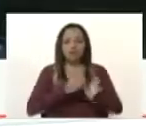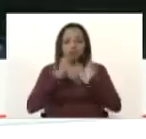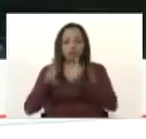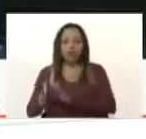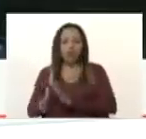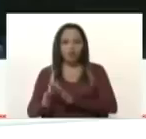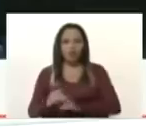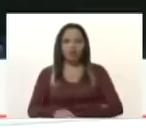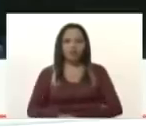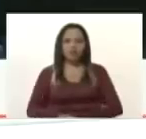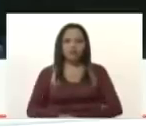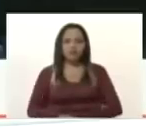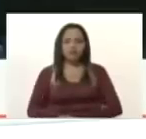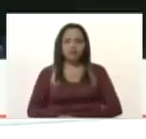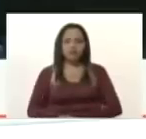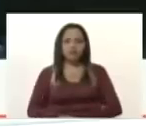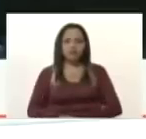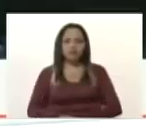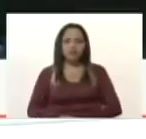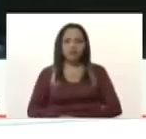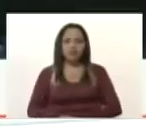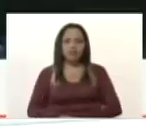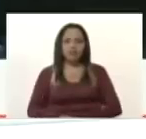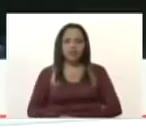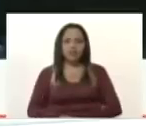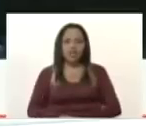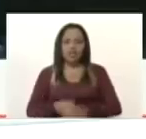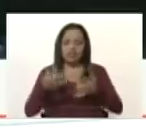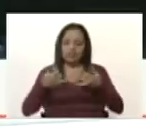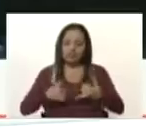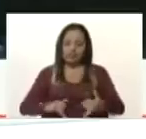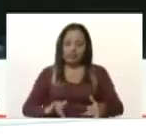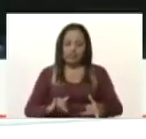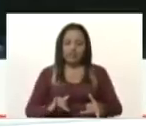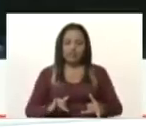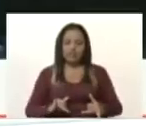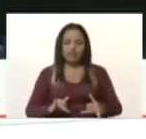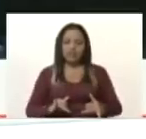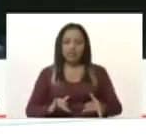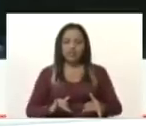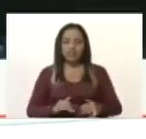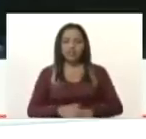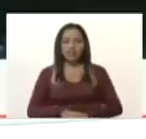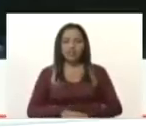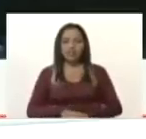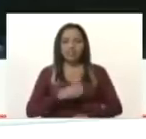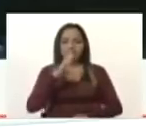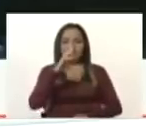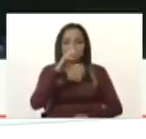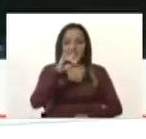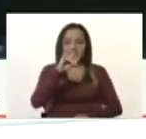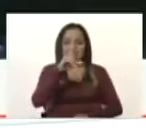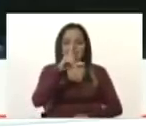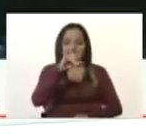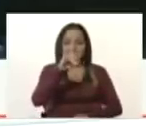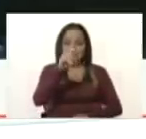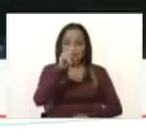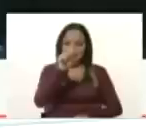Cojedes, tierra natal de Silita, Silita la